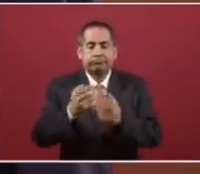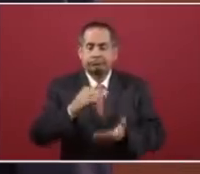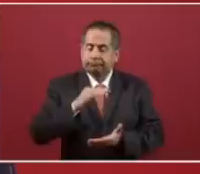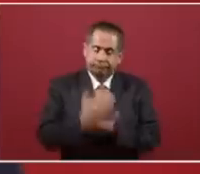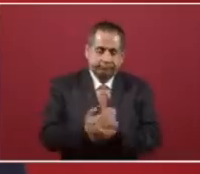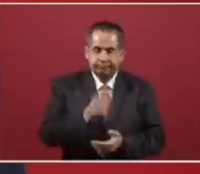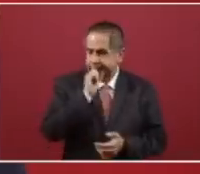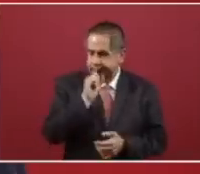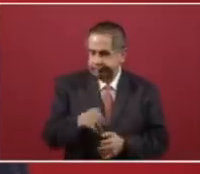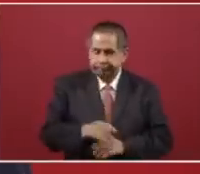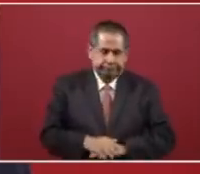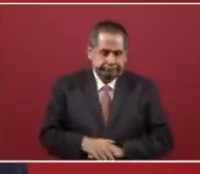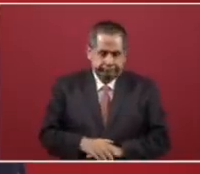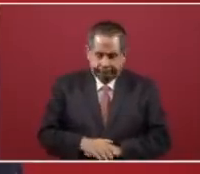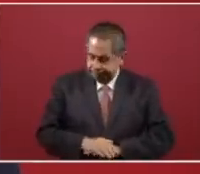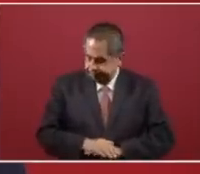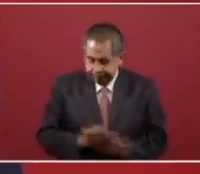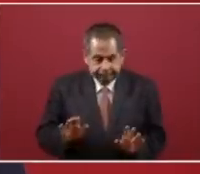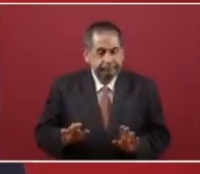ya